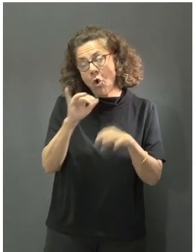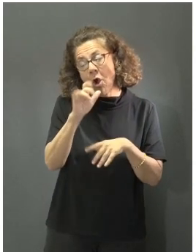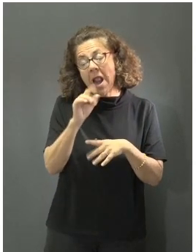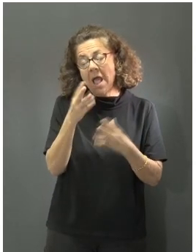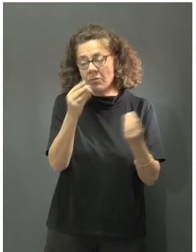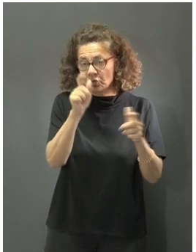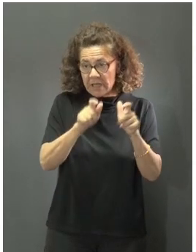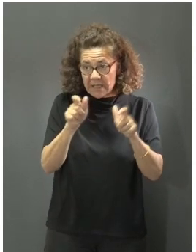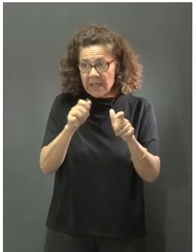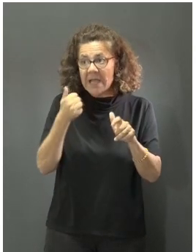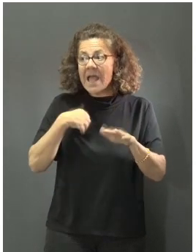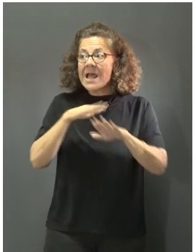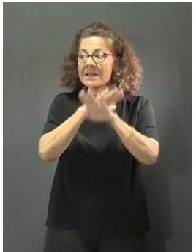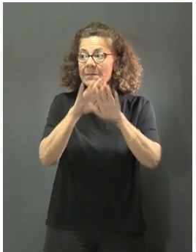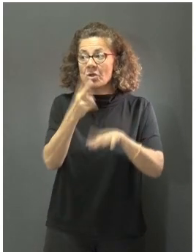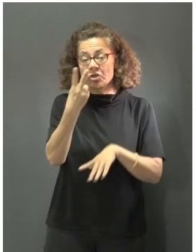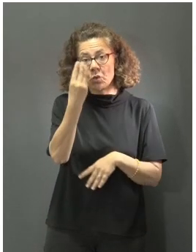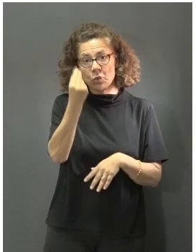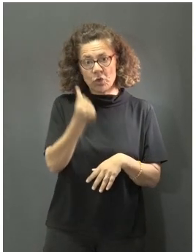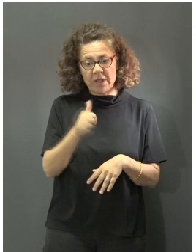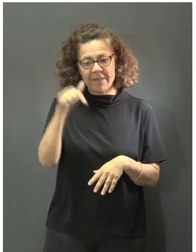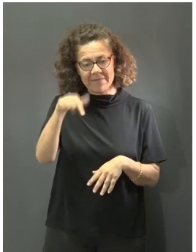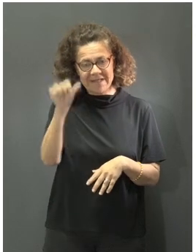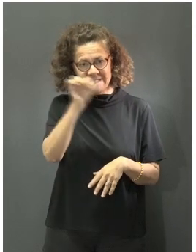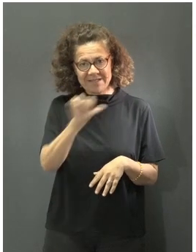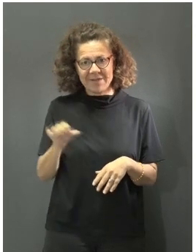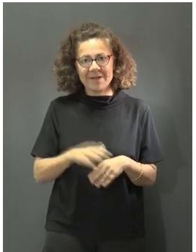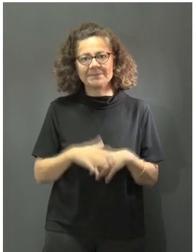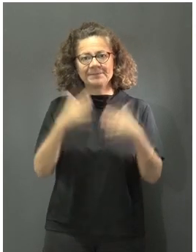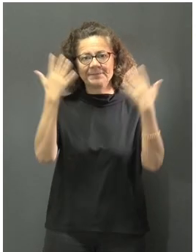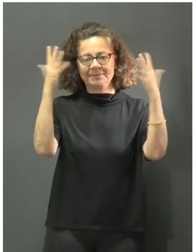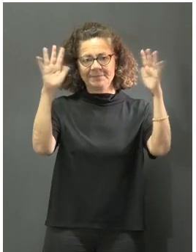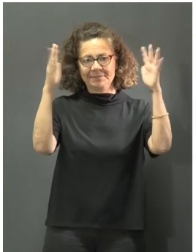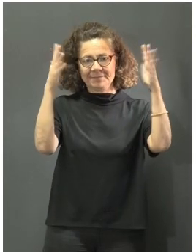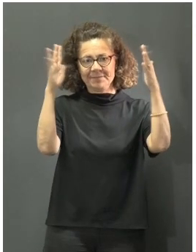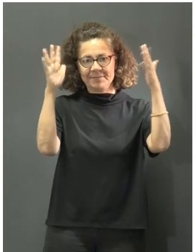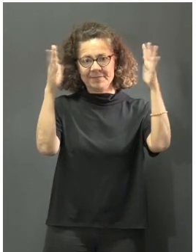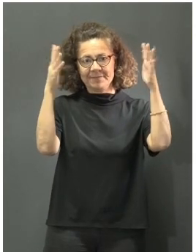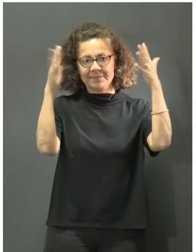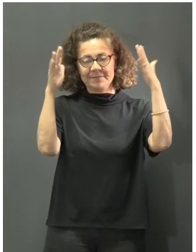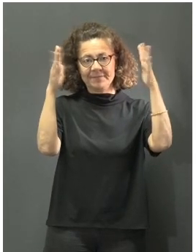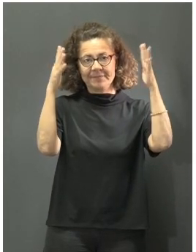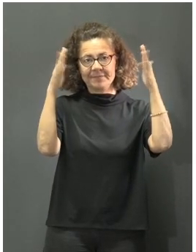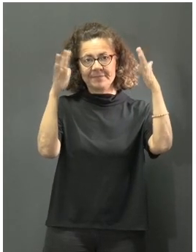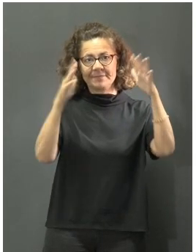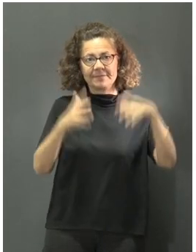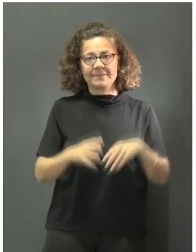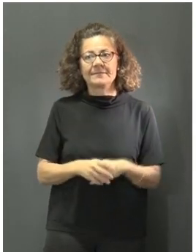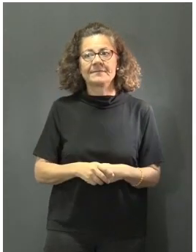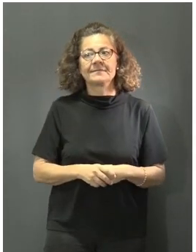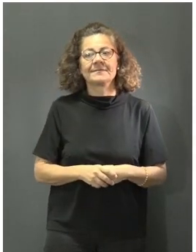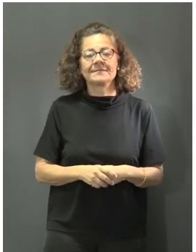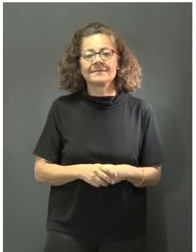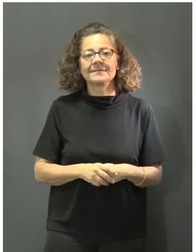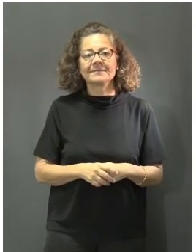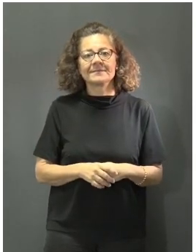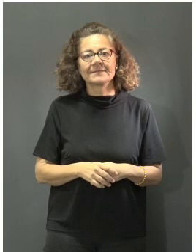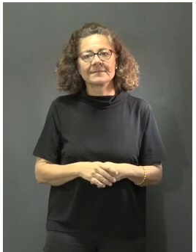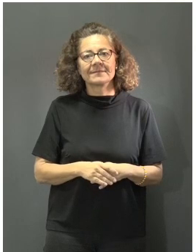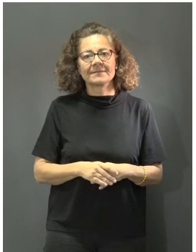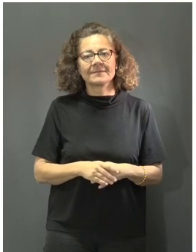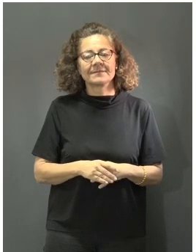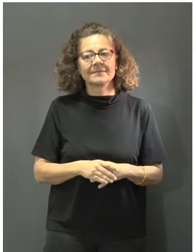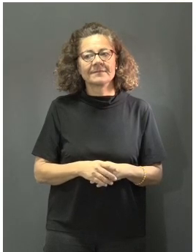por terminado el segundo día de esta semana. Muchas gracias. Muchas gracias, Ruth.